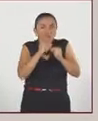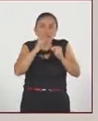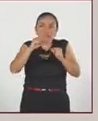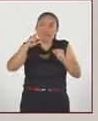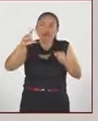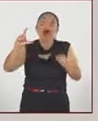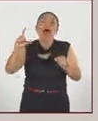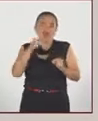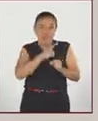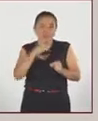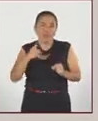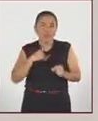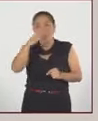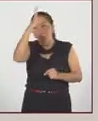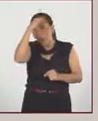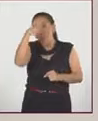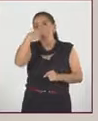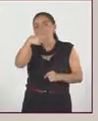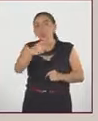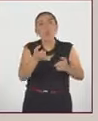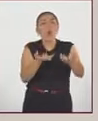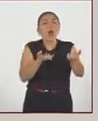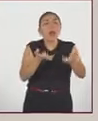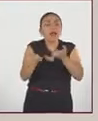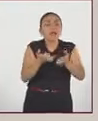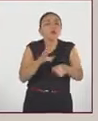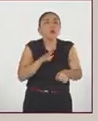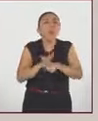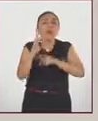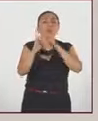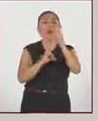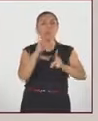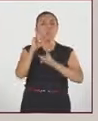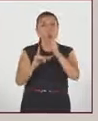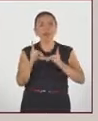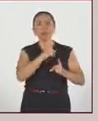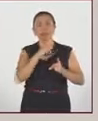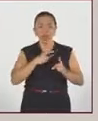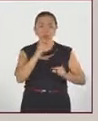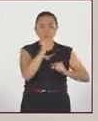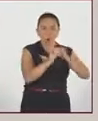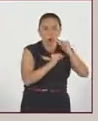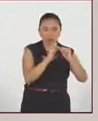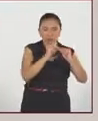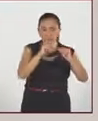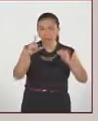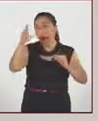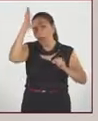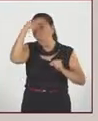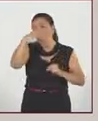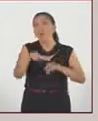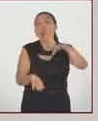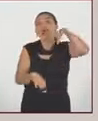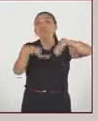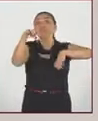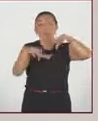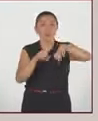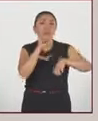en la actividad que vamos haciendo, que la intensidad sea adecuada a la edad y al alumno,